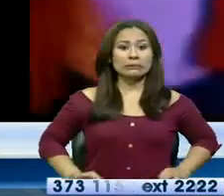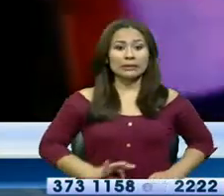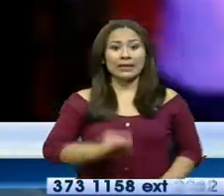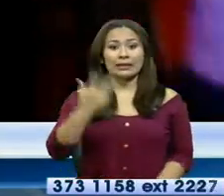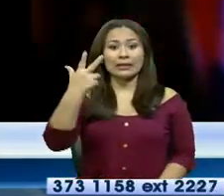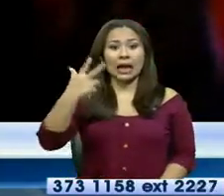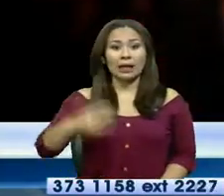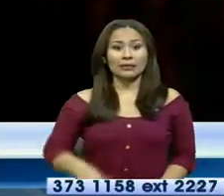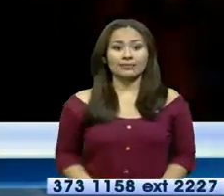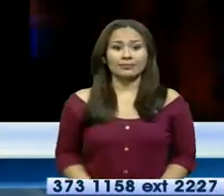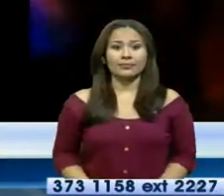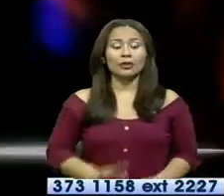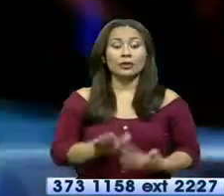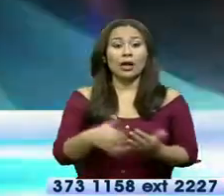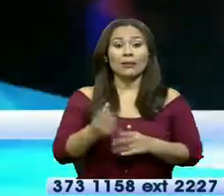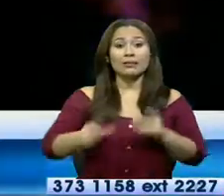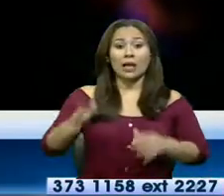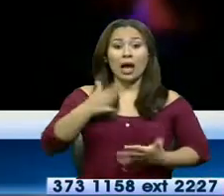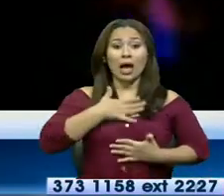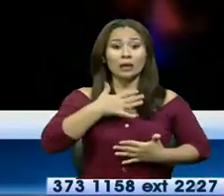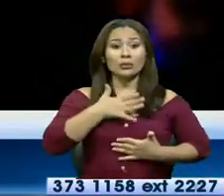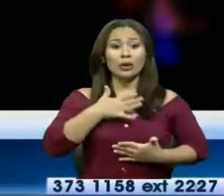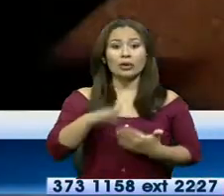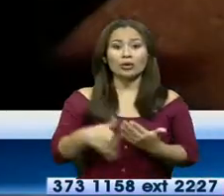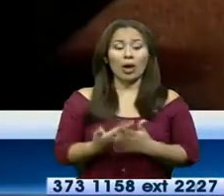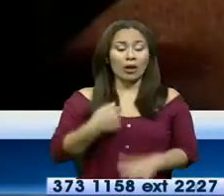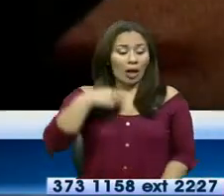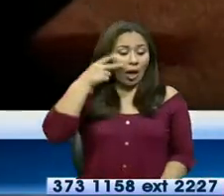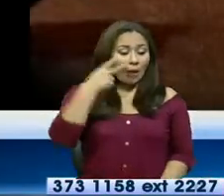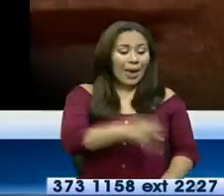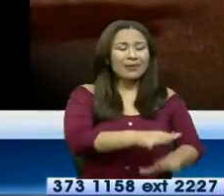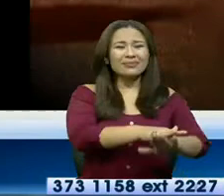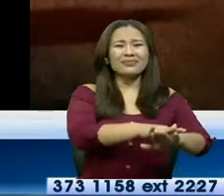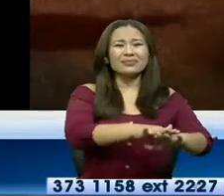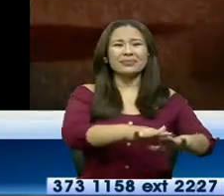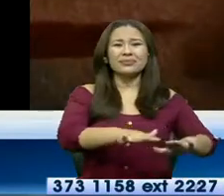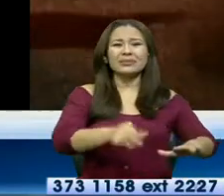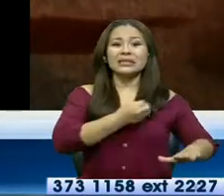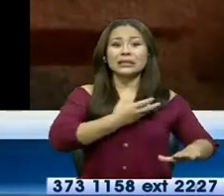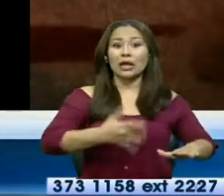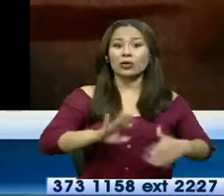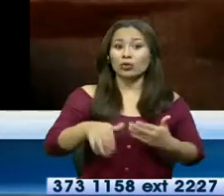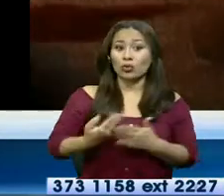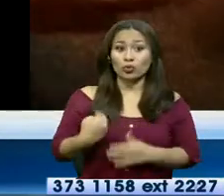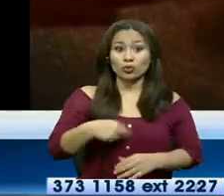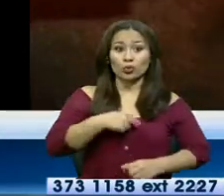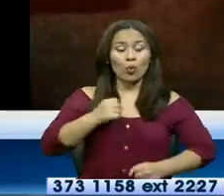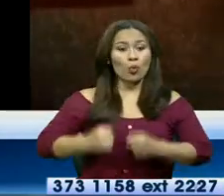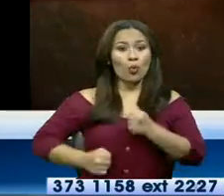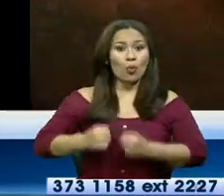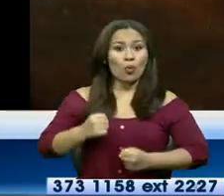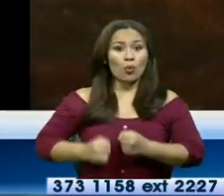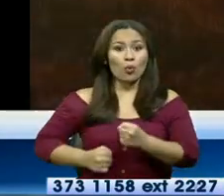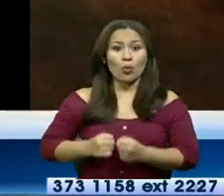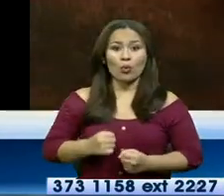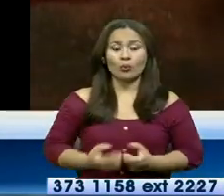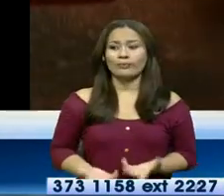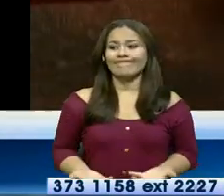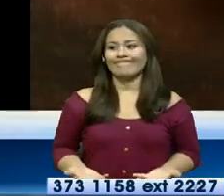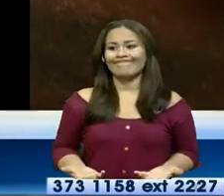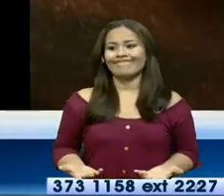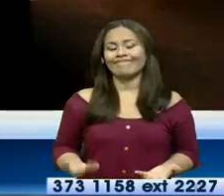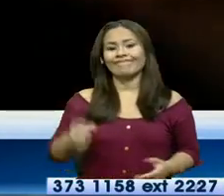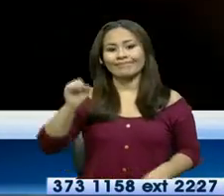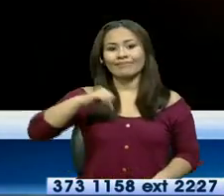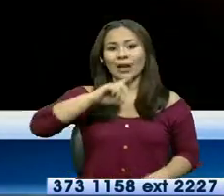gente ya se medio asustó, ya los cinco ya los man ya estaba atendido ahí. De ahí y la gente salió corriendo. A ver, pues y supuestamente